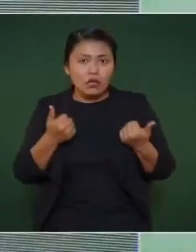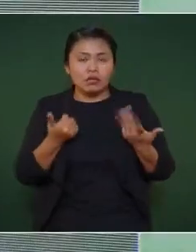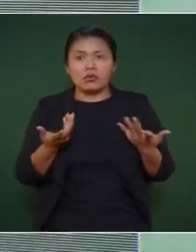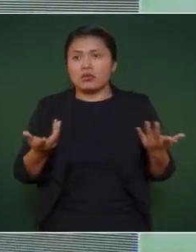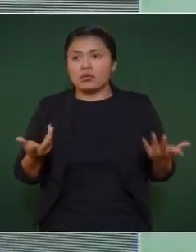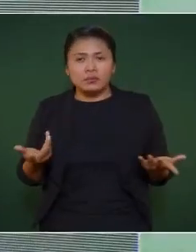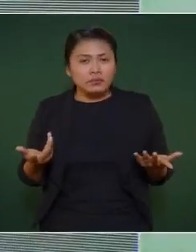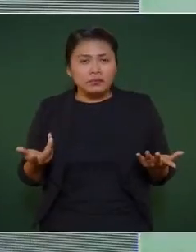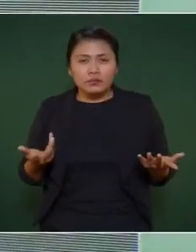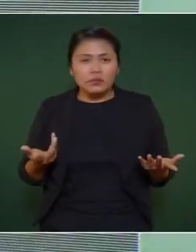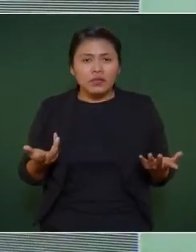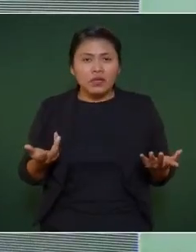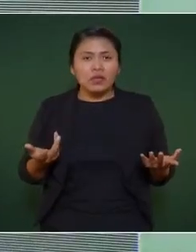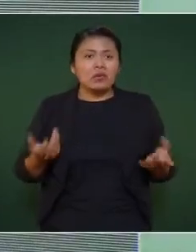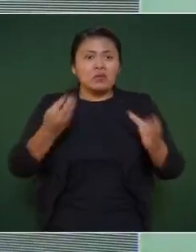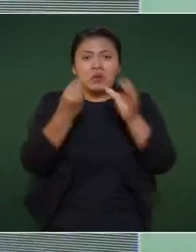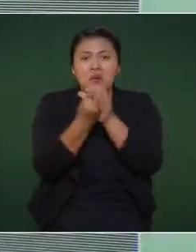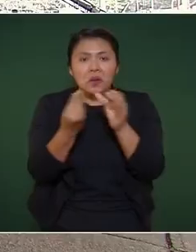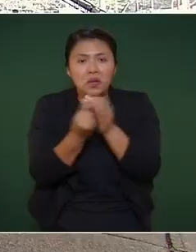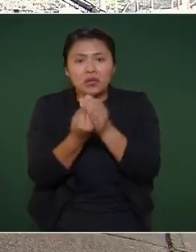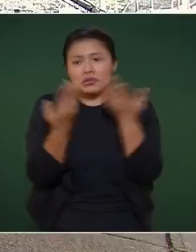no se han suspendido las clases.